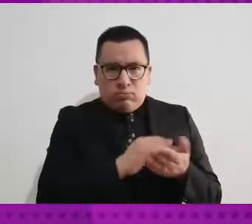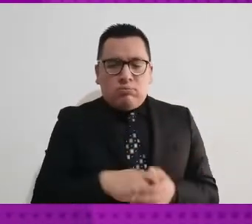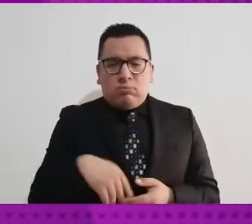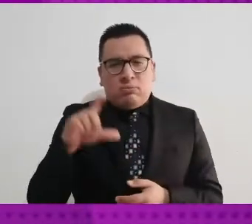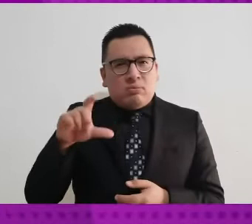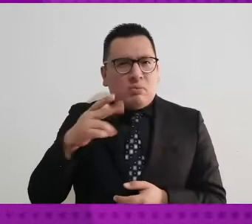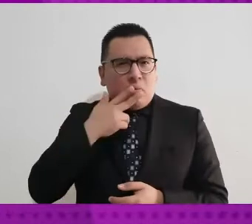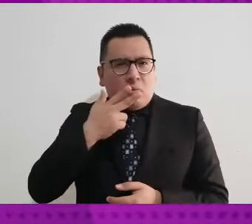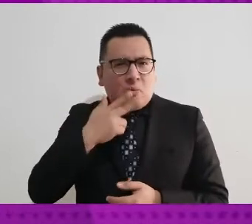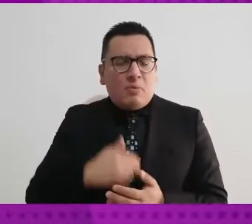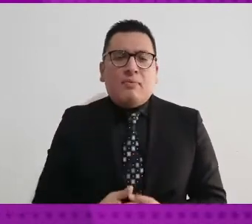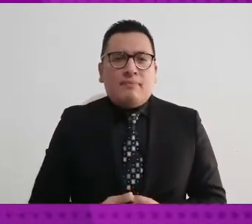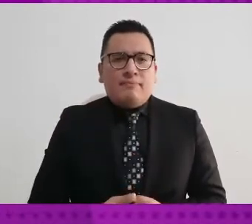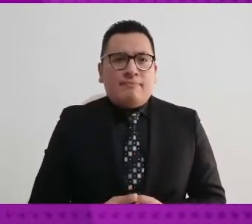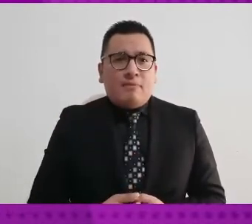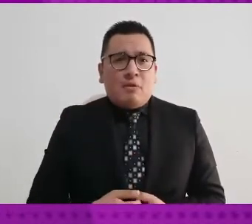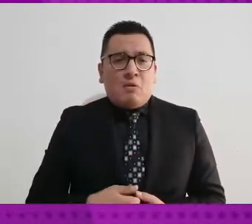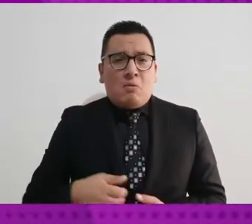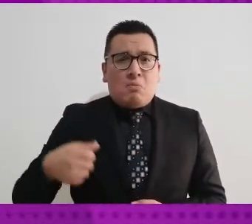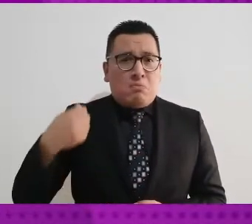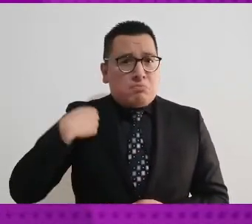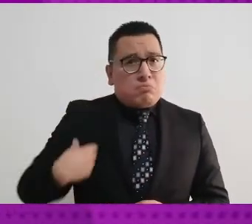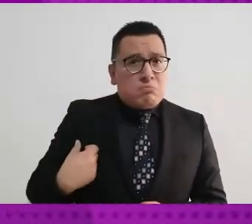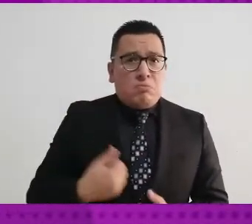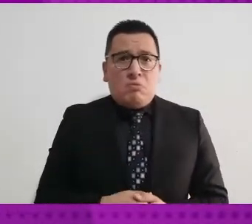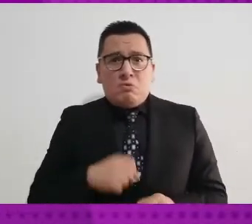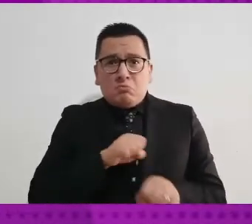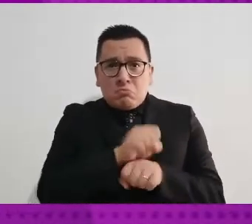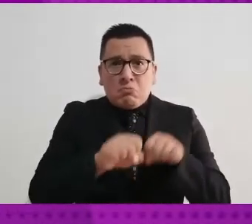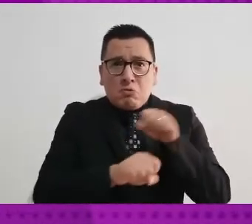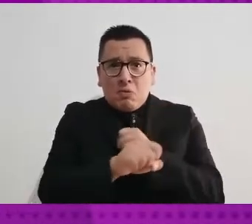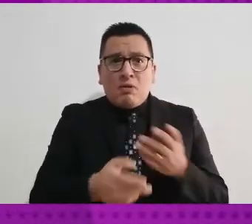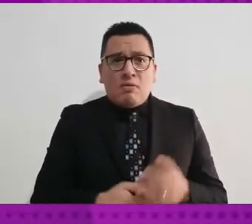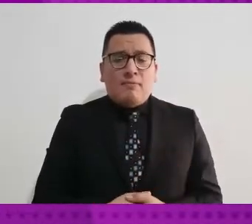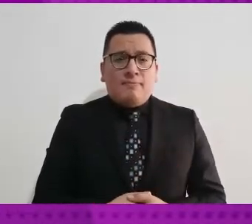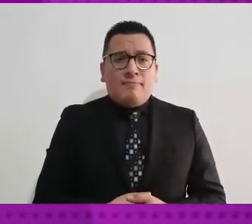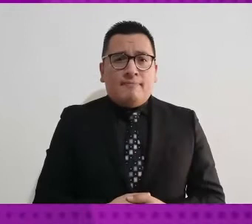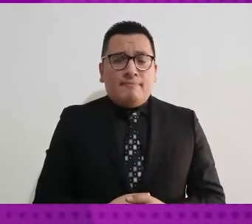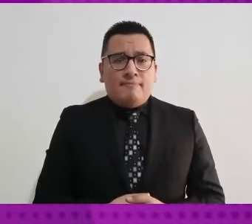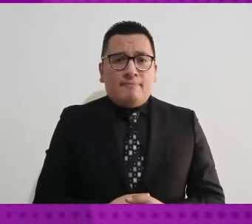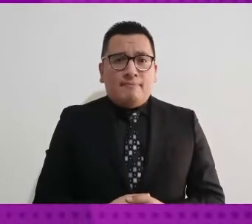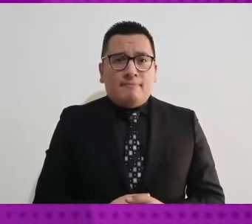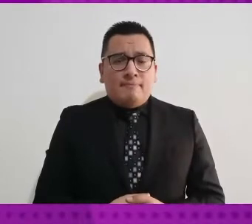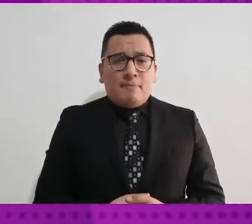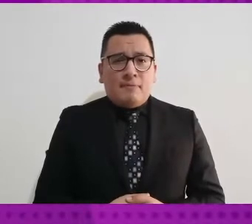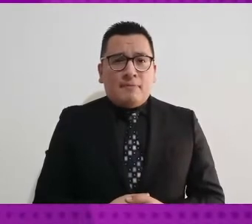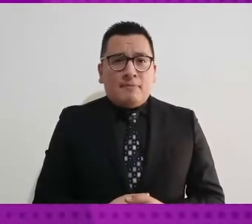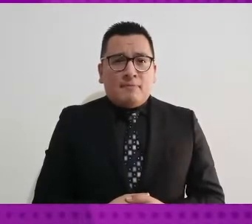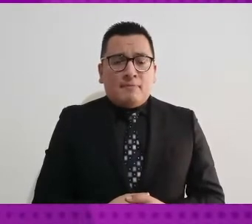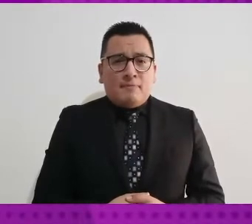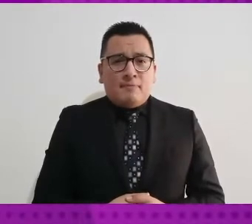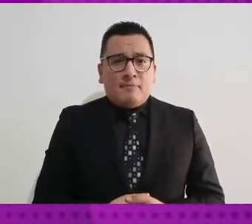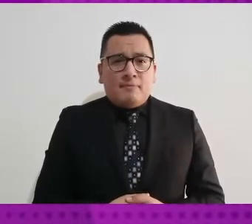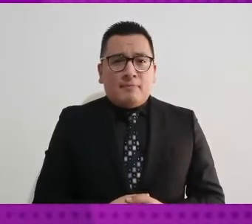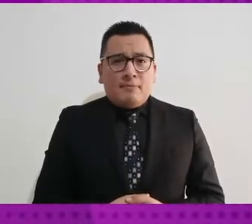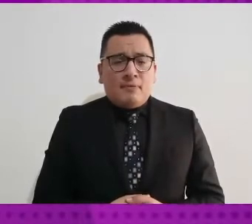de cigarros, van a encontrar bolsos de mano, zapatos, ¿no? Bueno, Gaby me lo comentaba hace